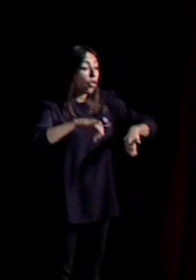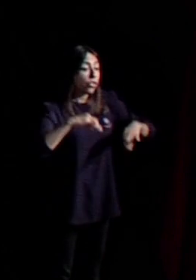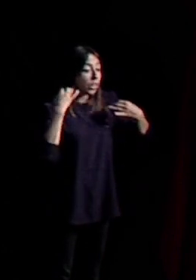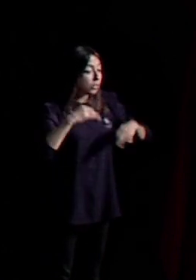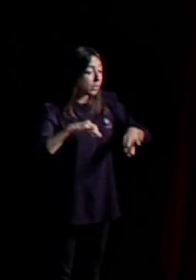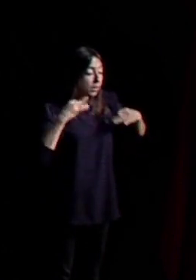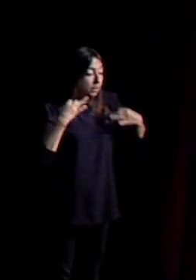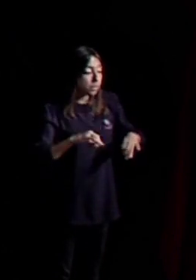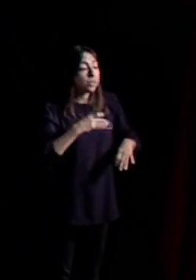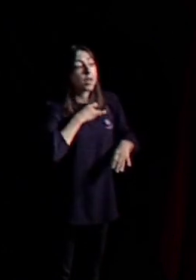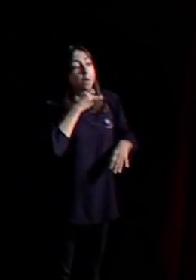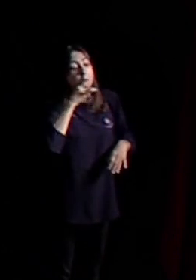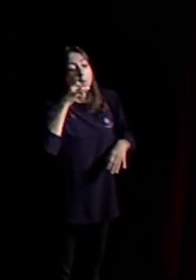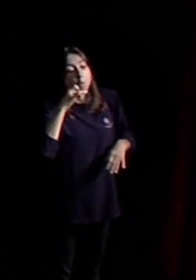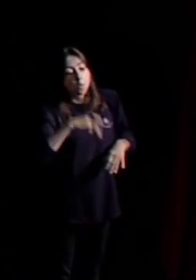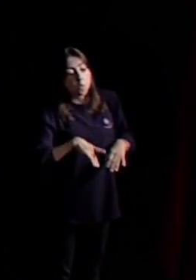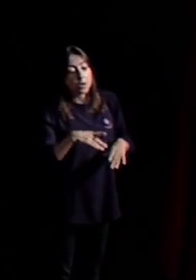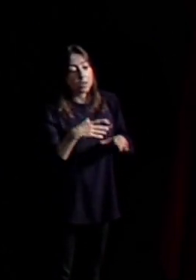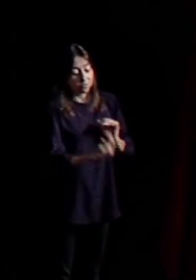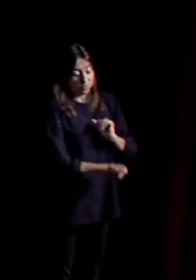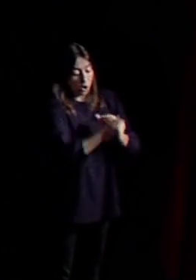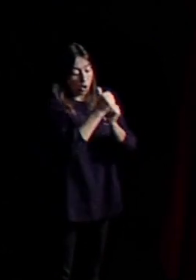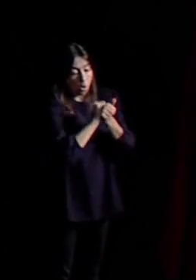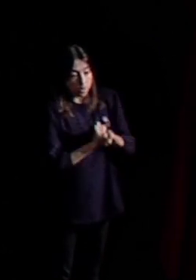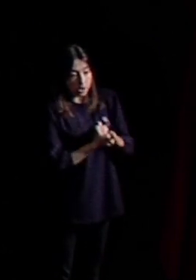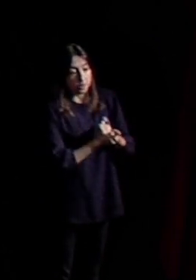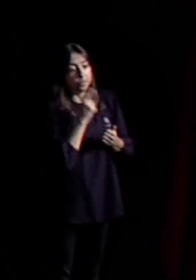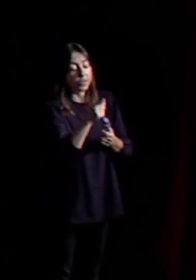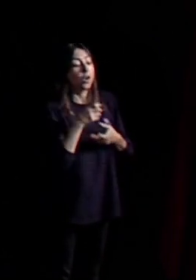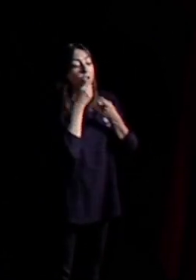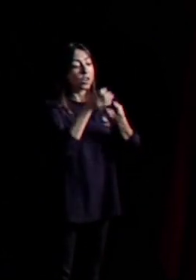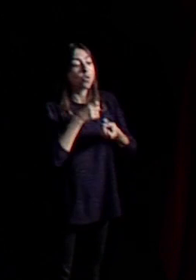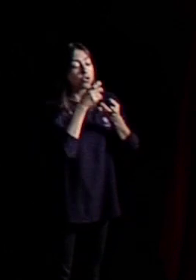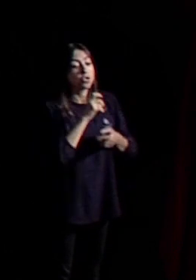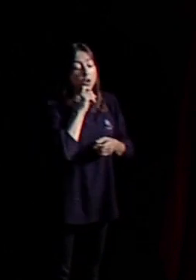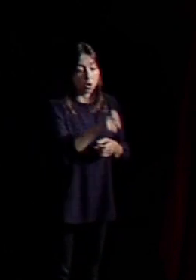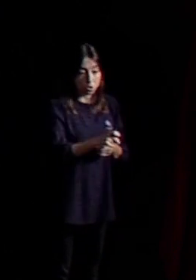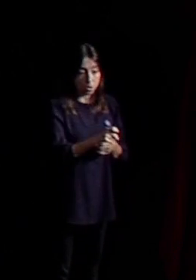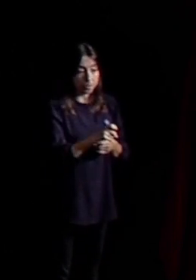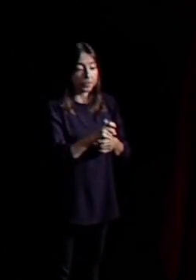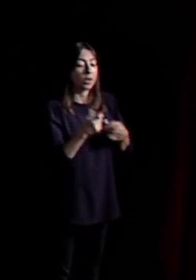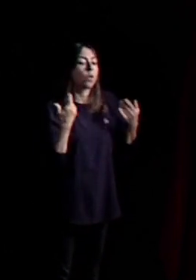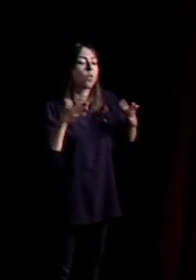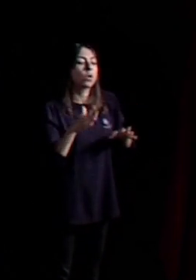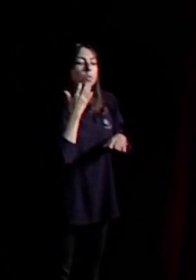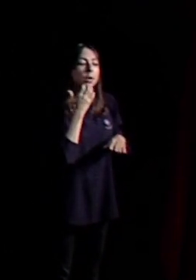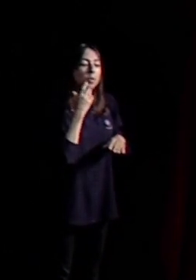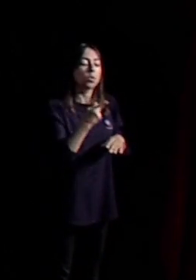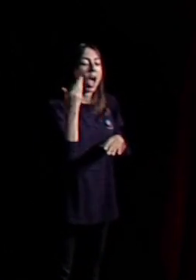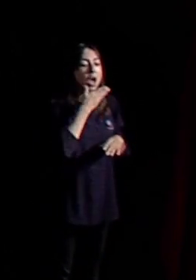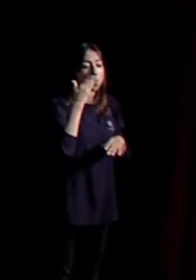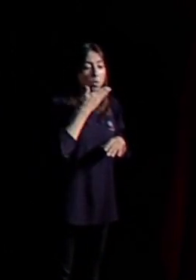pueden reproducirse los elementos subyacentes de los discursos del odio. Por ejemplo, cuando en una